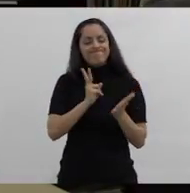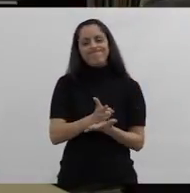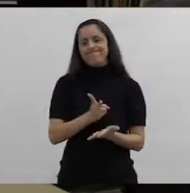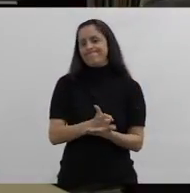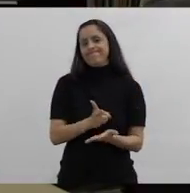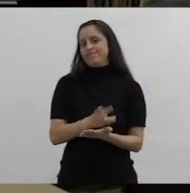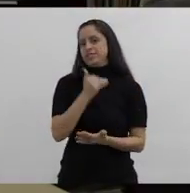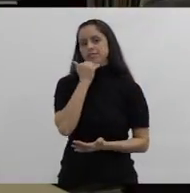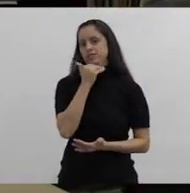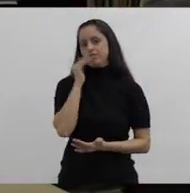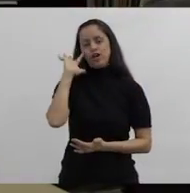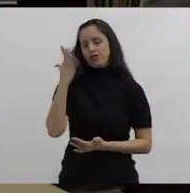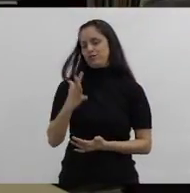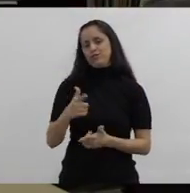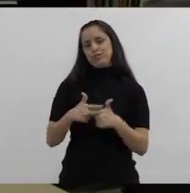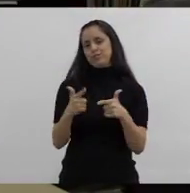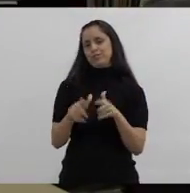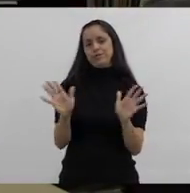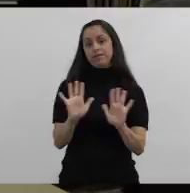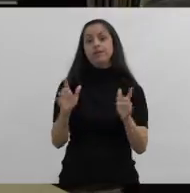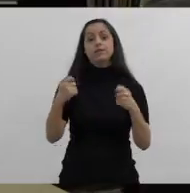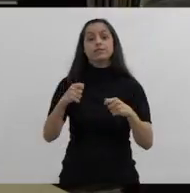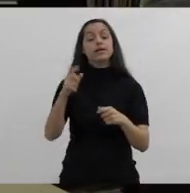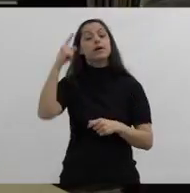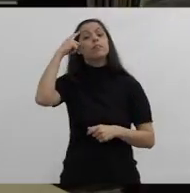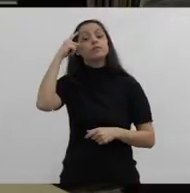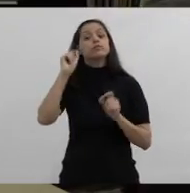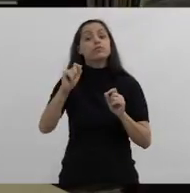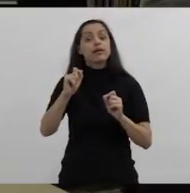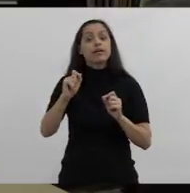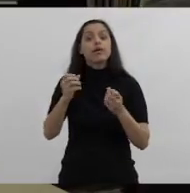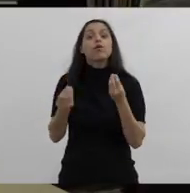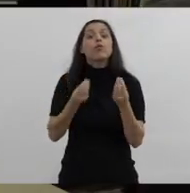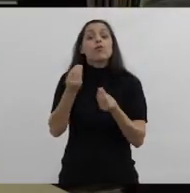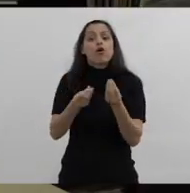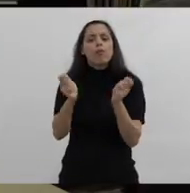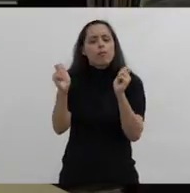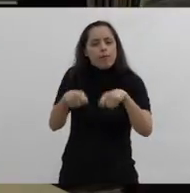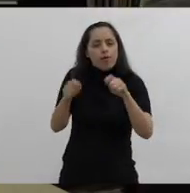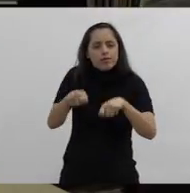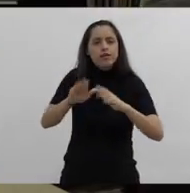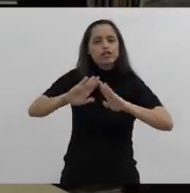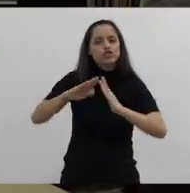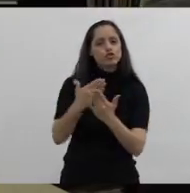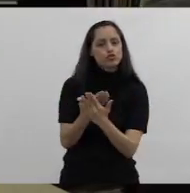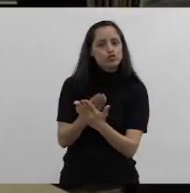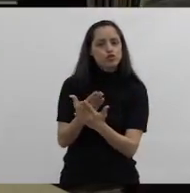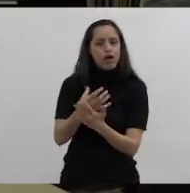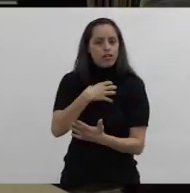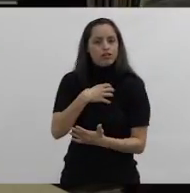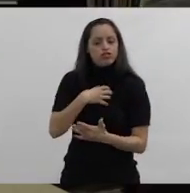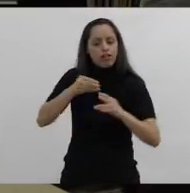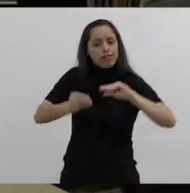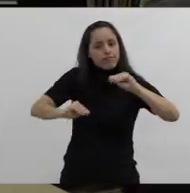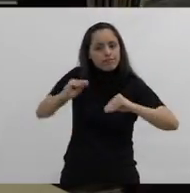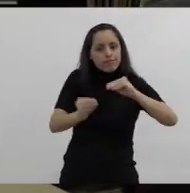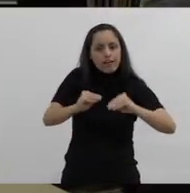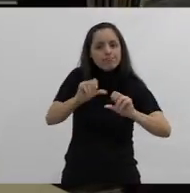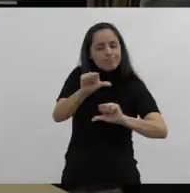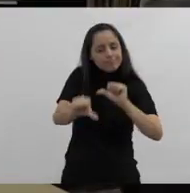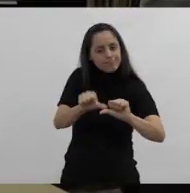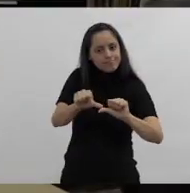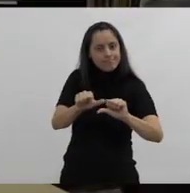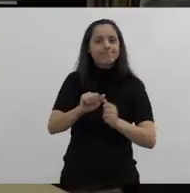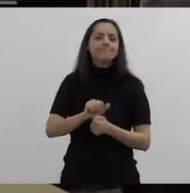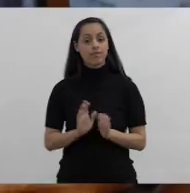nueva, no nos resuelve los problemas. Tenemos que pensarlo como una posibilidad de mayor flexibilidad